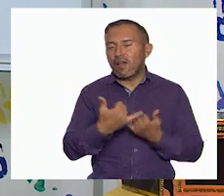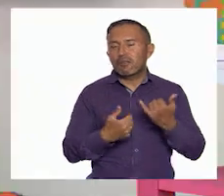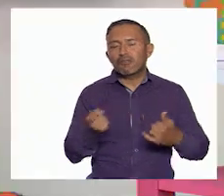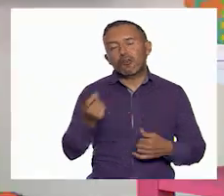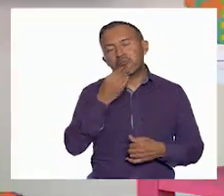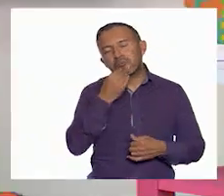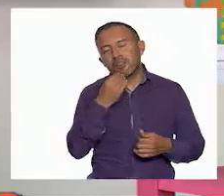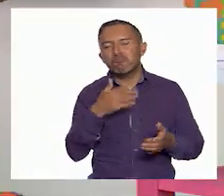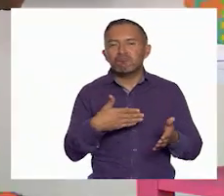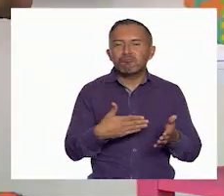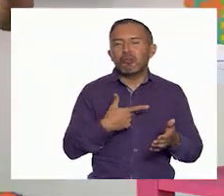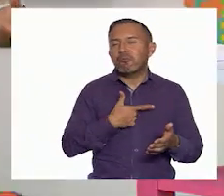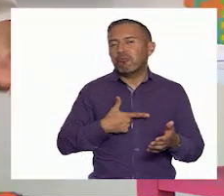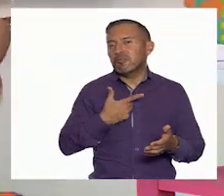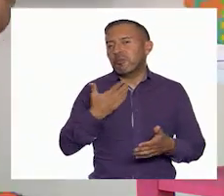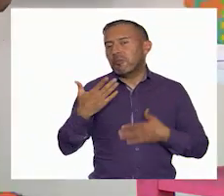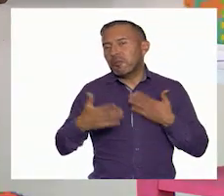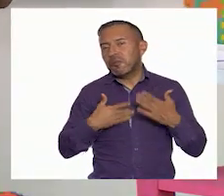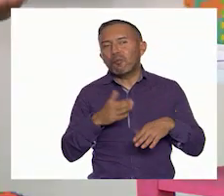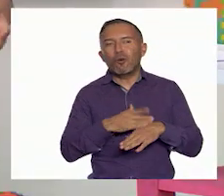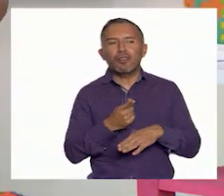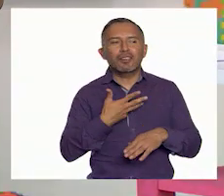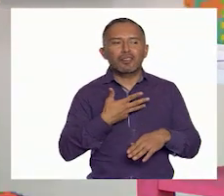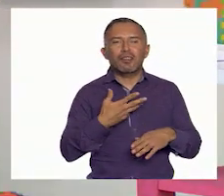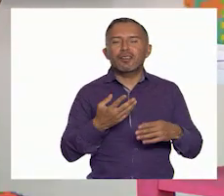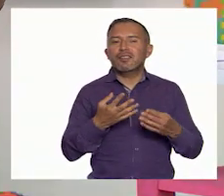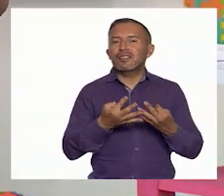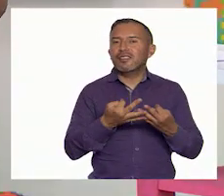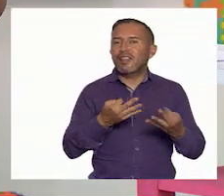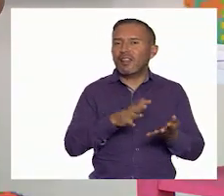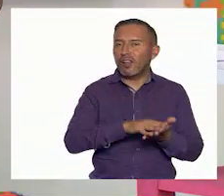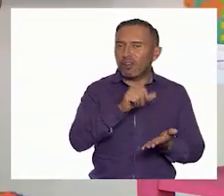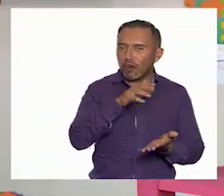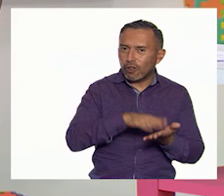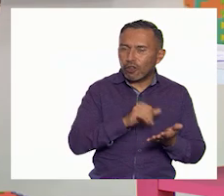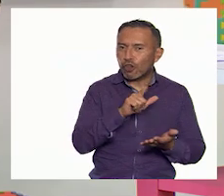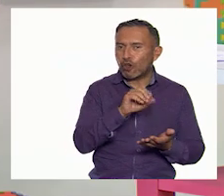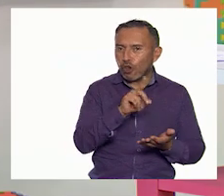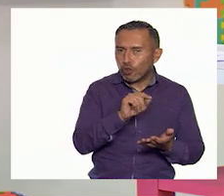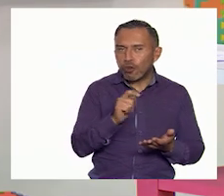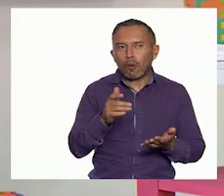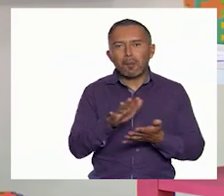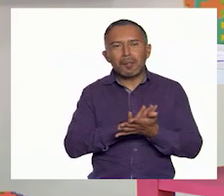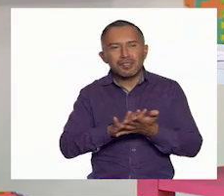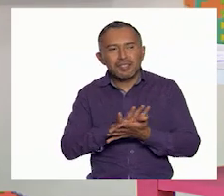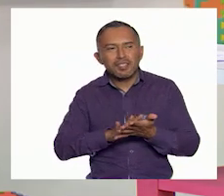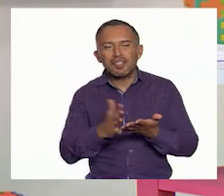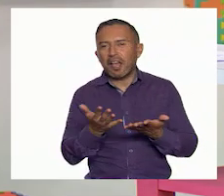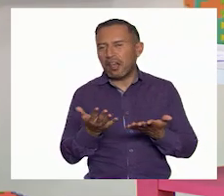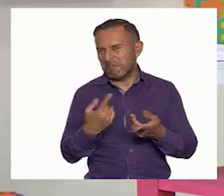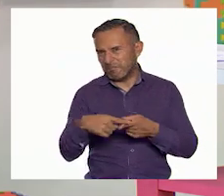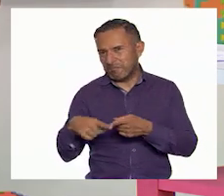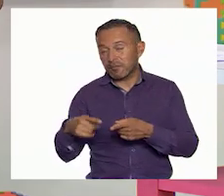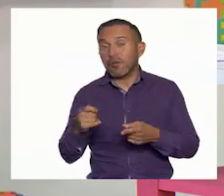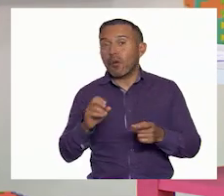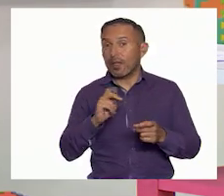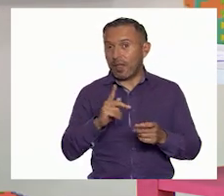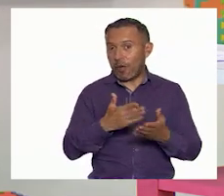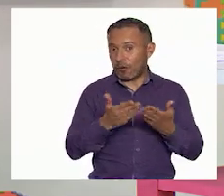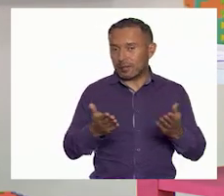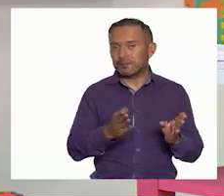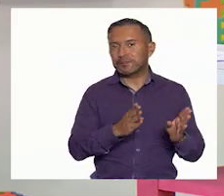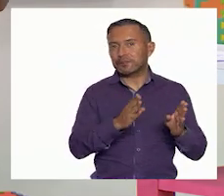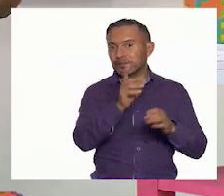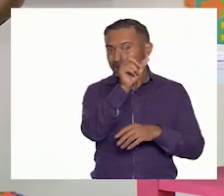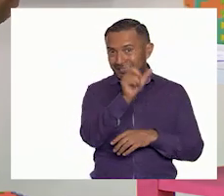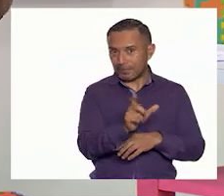hacía platillos con barro, con lodo o con plastilina. Muy bien, ¿qué les parece si en la segunda columna escribimos